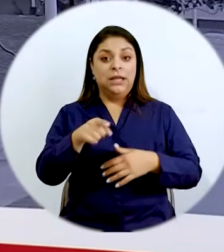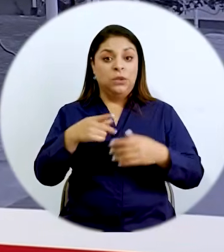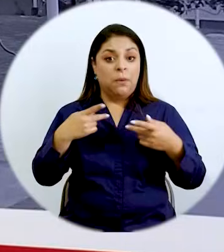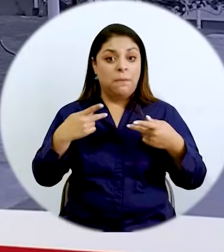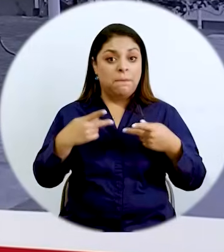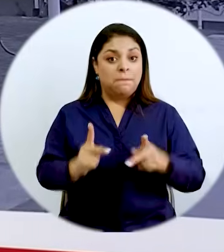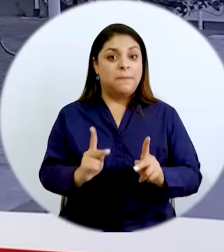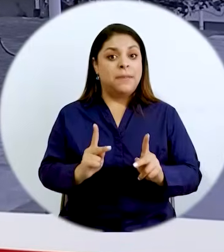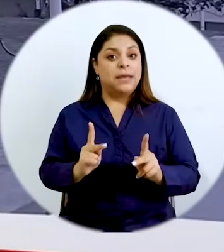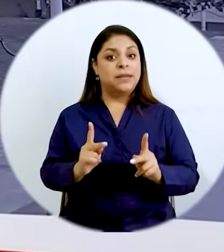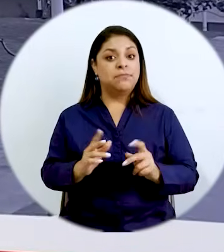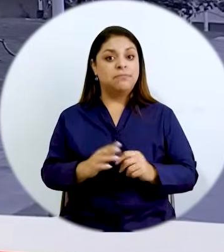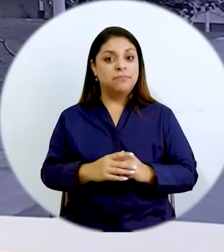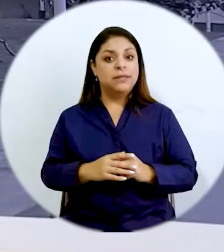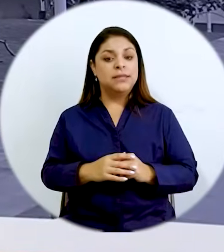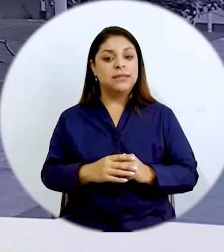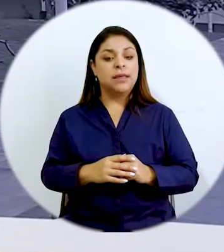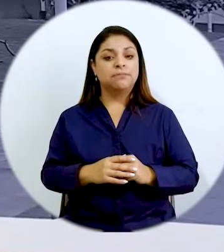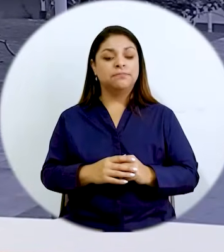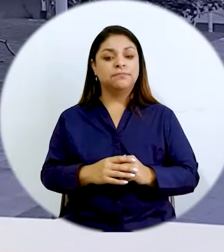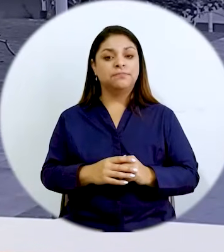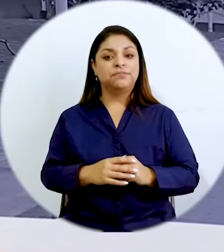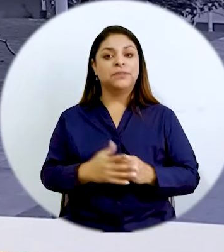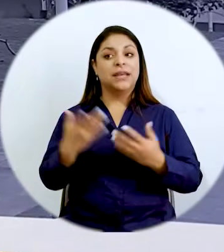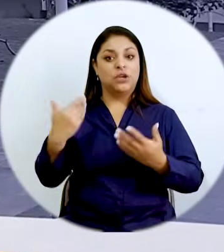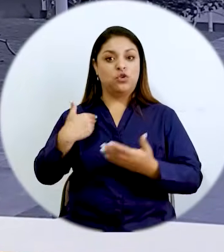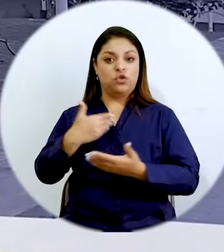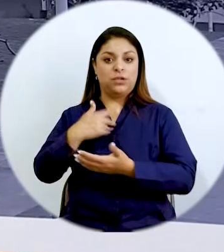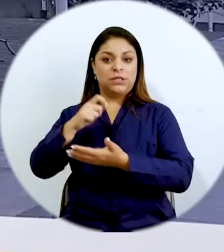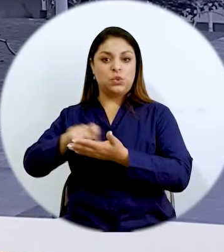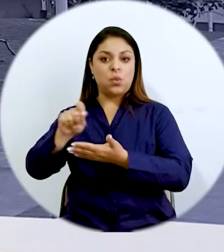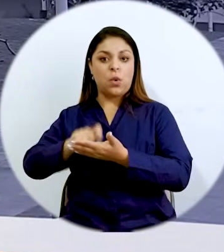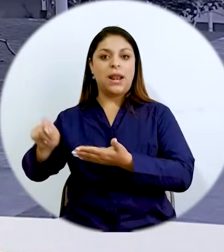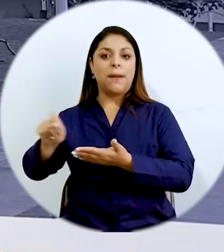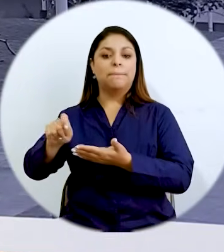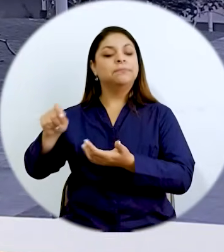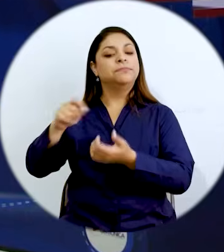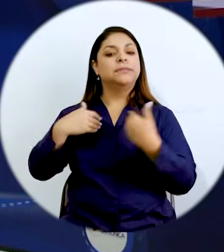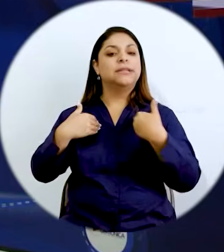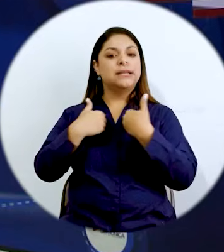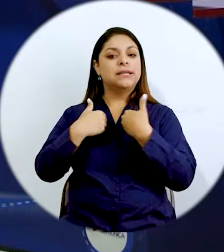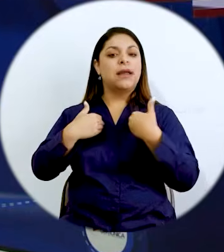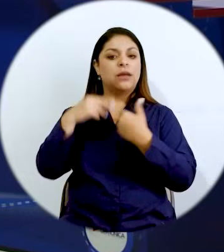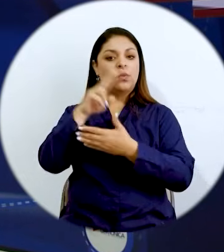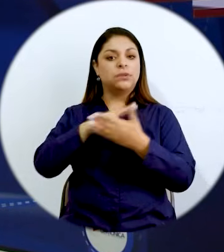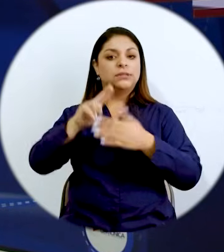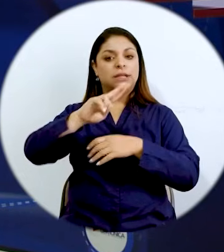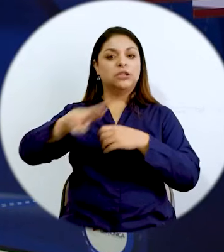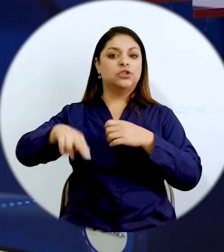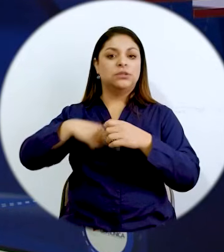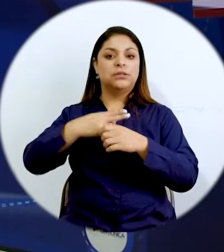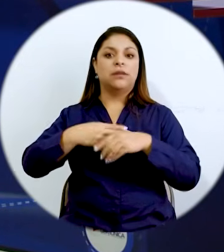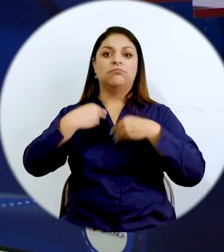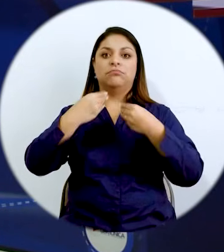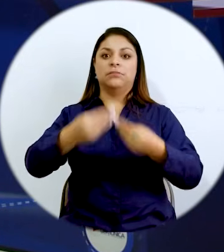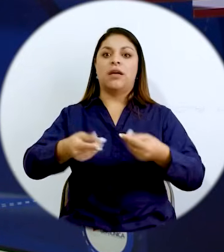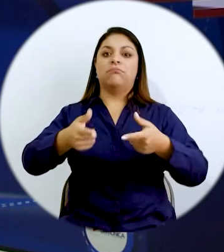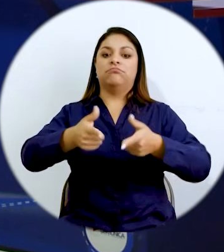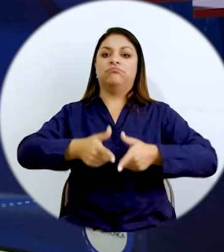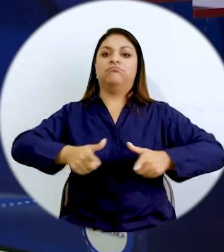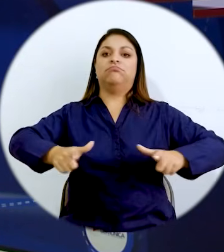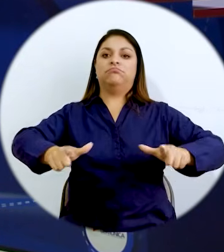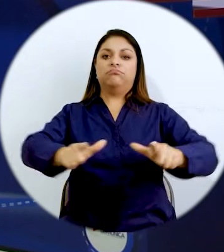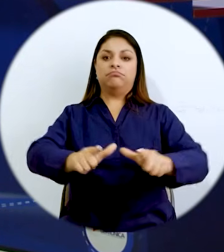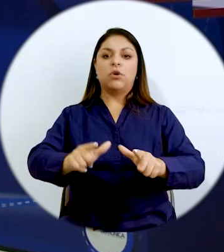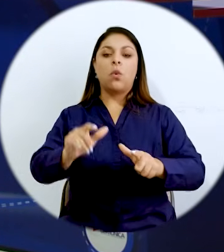permitido, digamos, en CRIPAS y en la Escuela Veterinaria de la Universidad Nacional, posicionarnos como